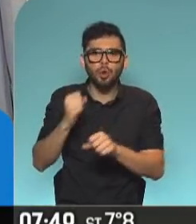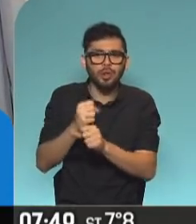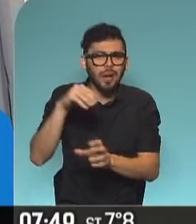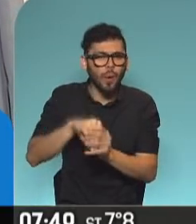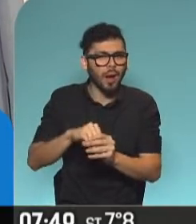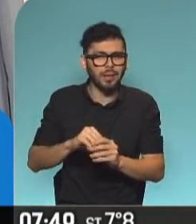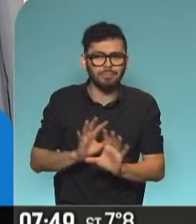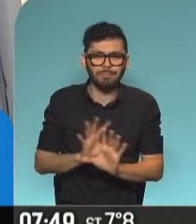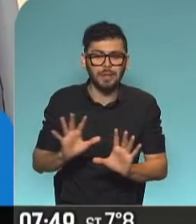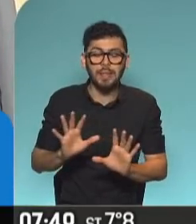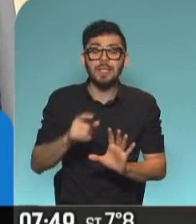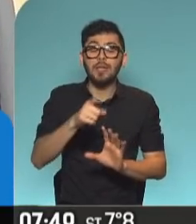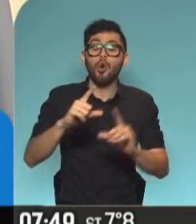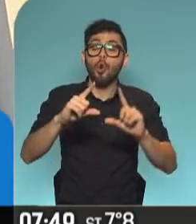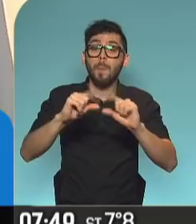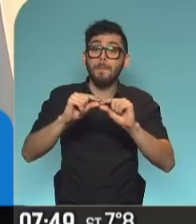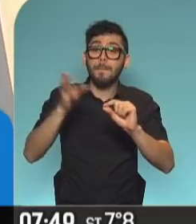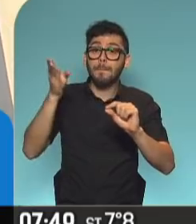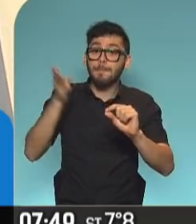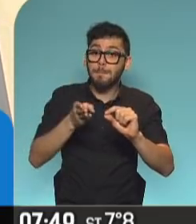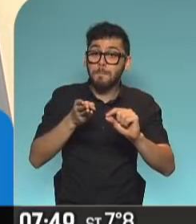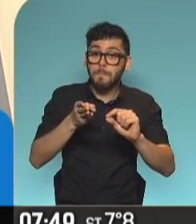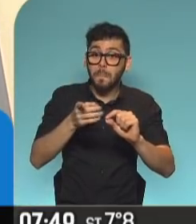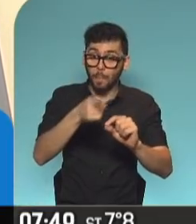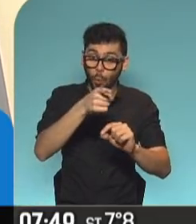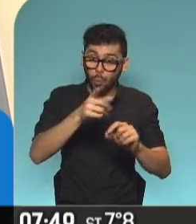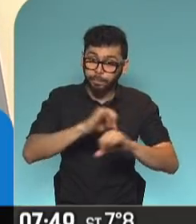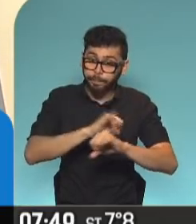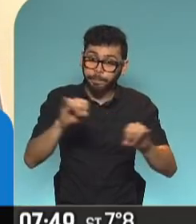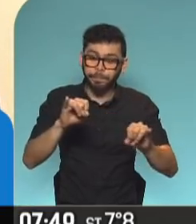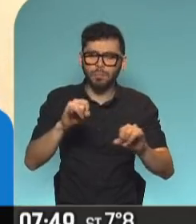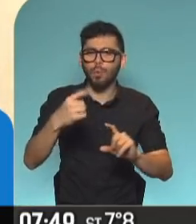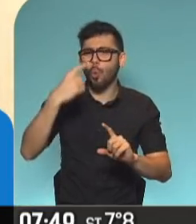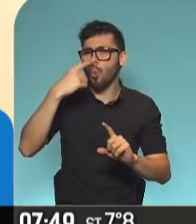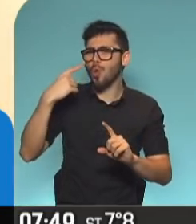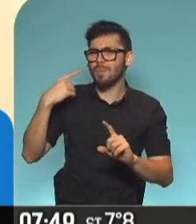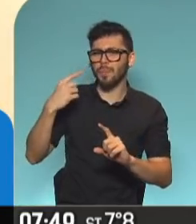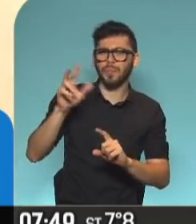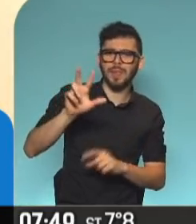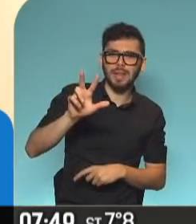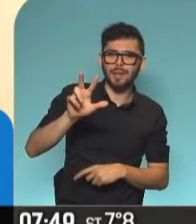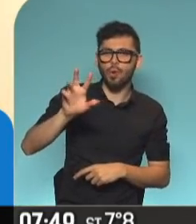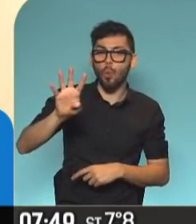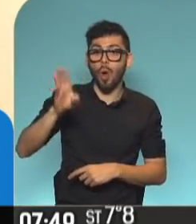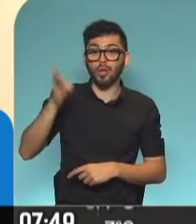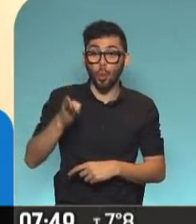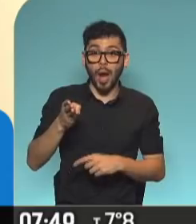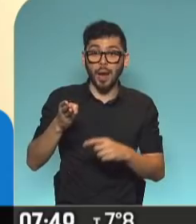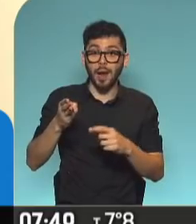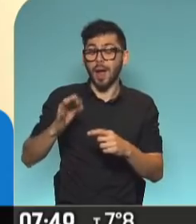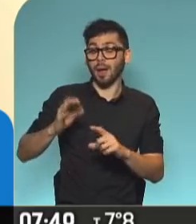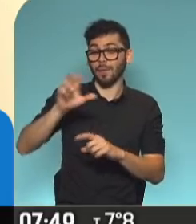referenciás es una estadística que en los últimos 3 o 4 años se ha agravado muchísimo.